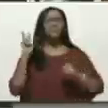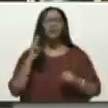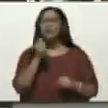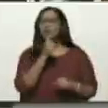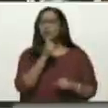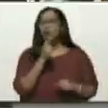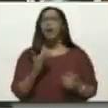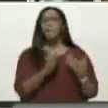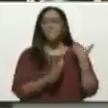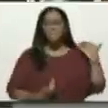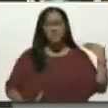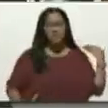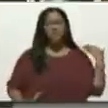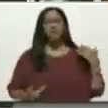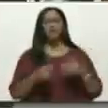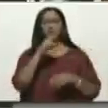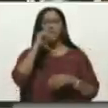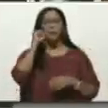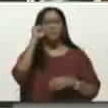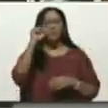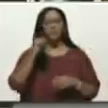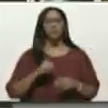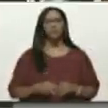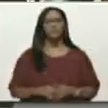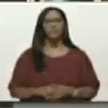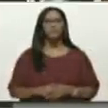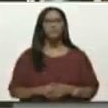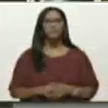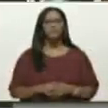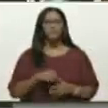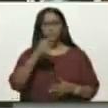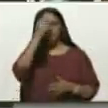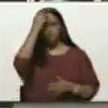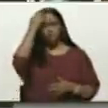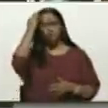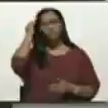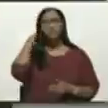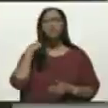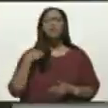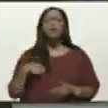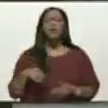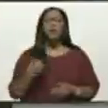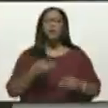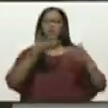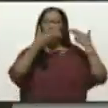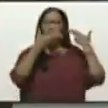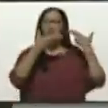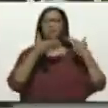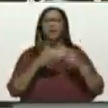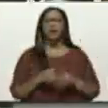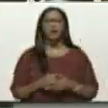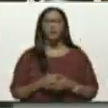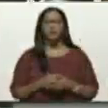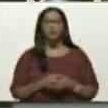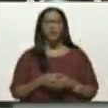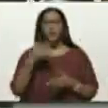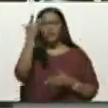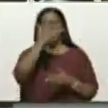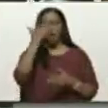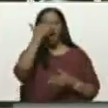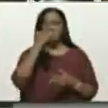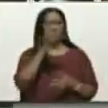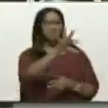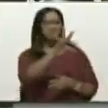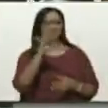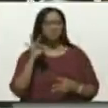el presidente de la República, Nicolás Maduro Moros. Lo secuestraron de Cabo Verde con la complicidad de